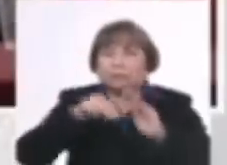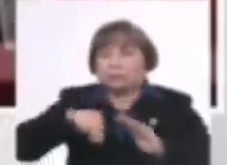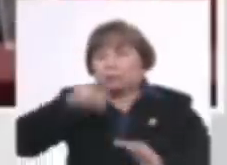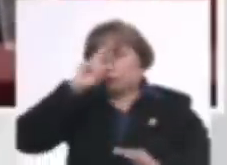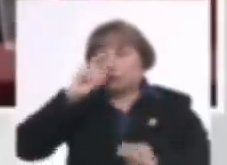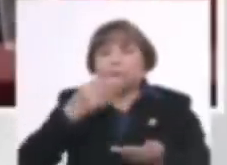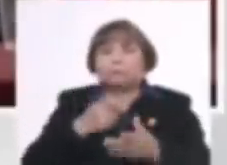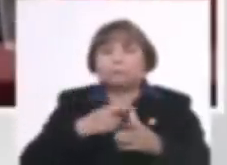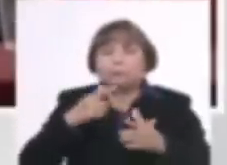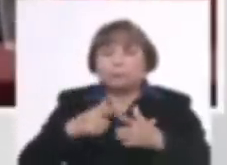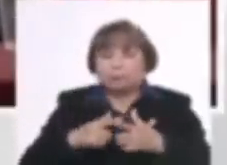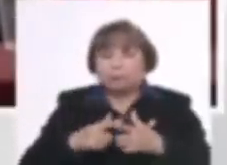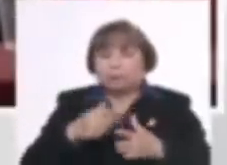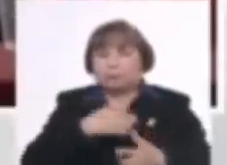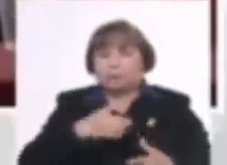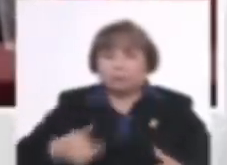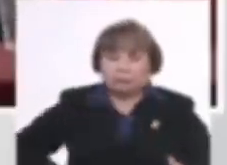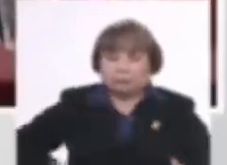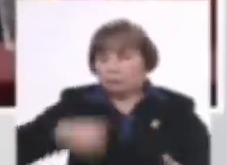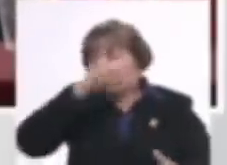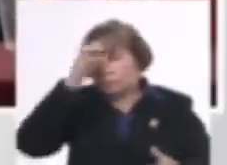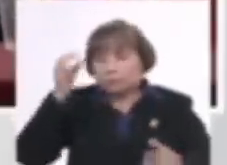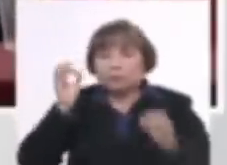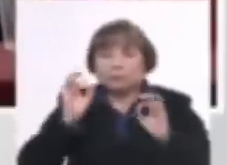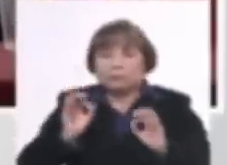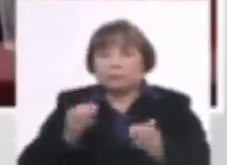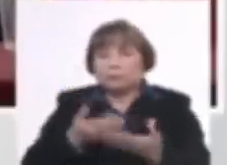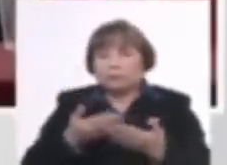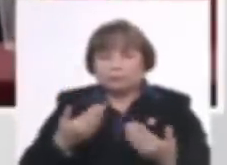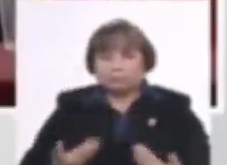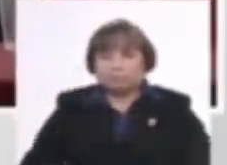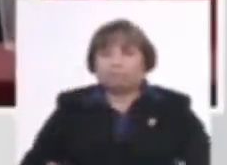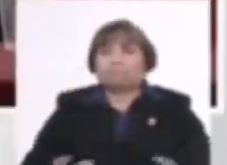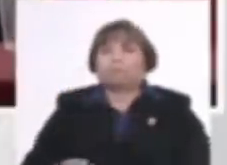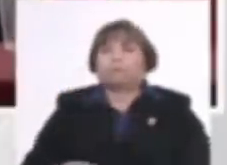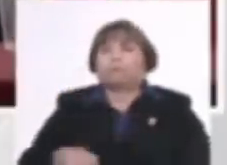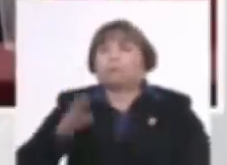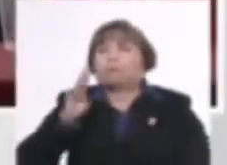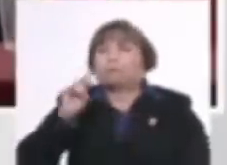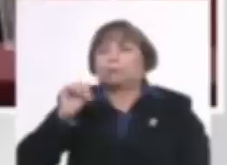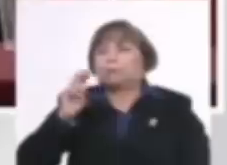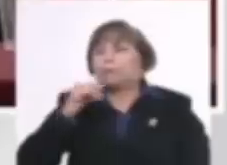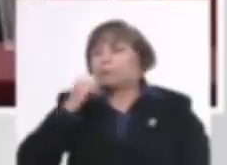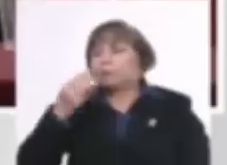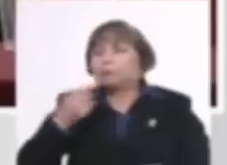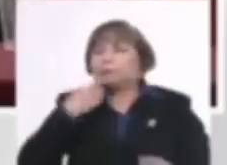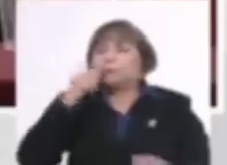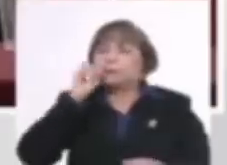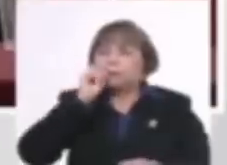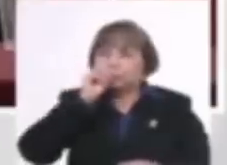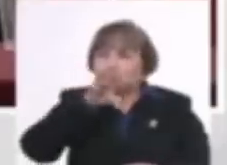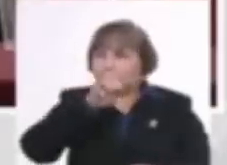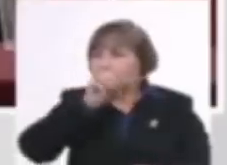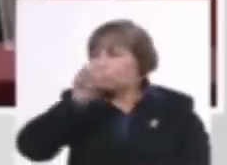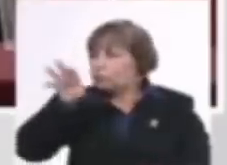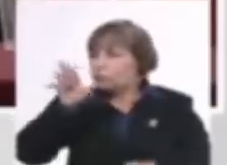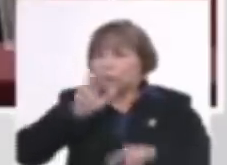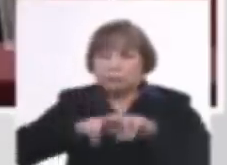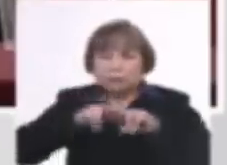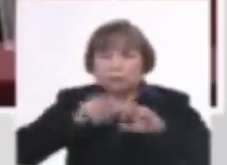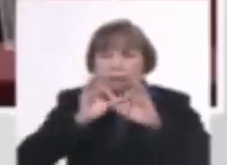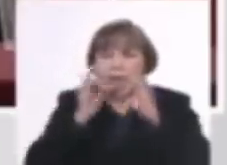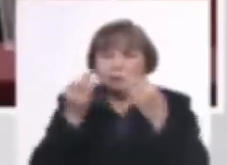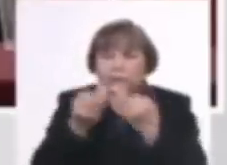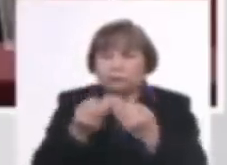país. Entonces, el presidente de la República, presidente Ventura, ha tenido que decirle, sentar a toda